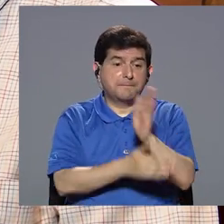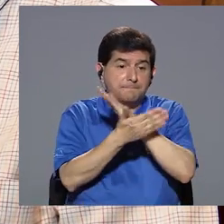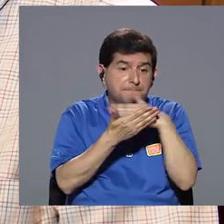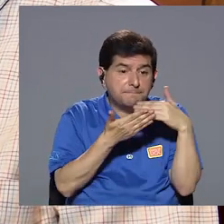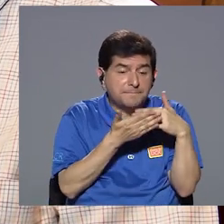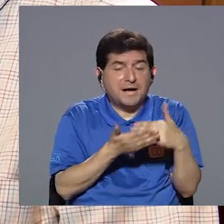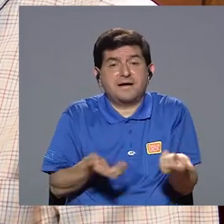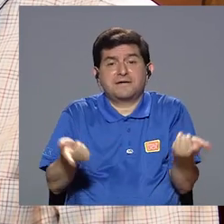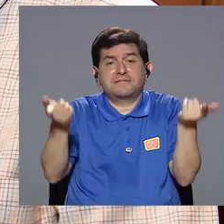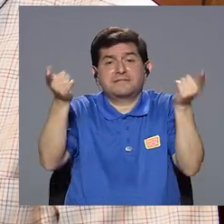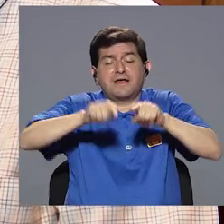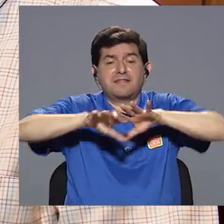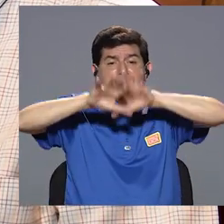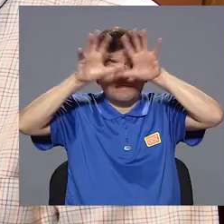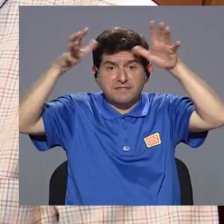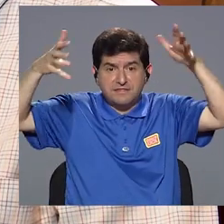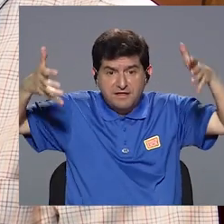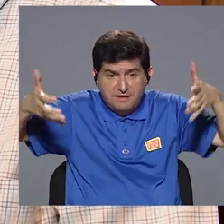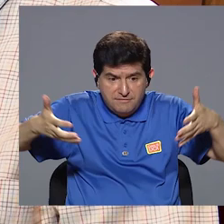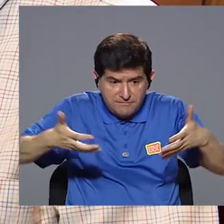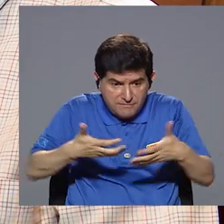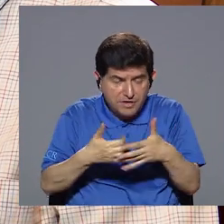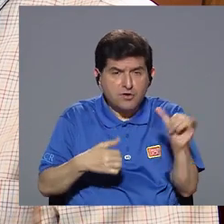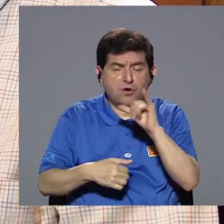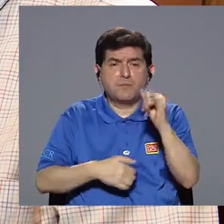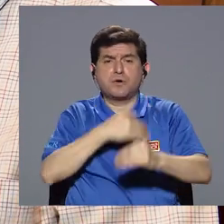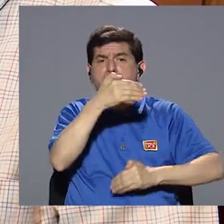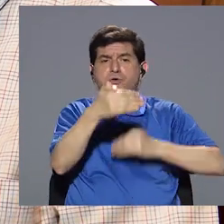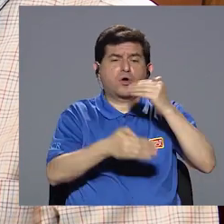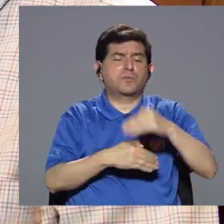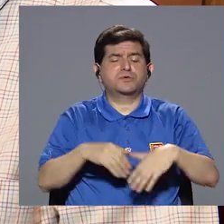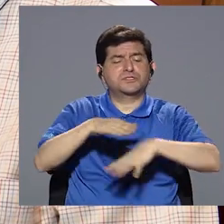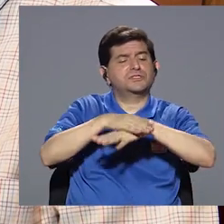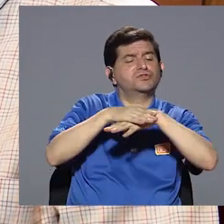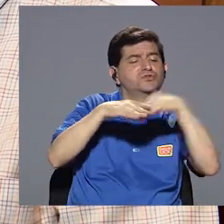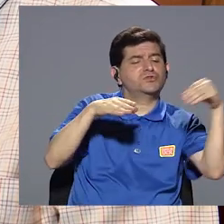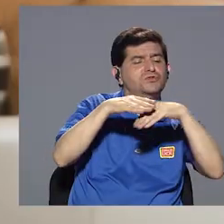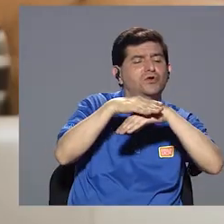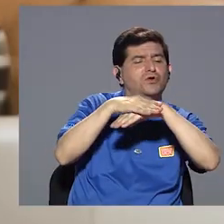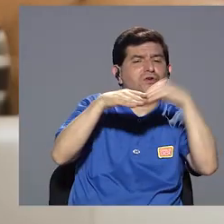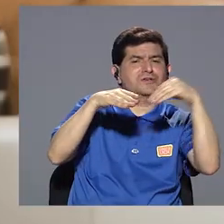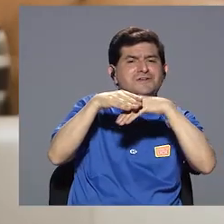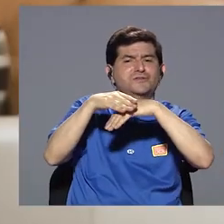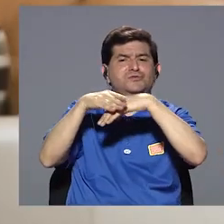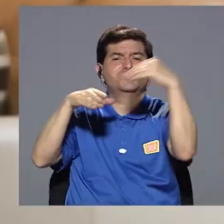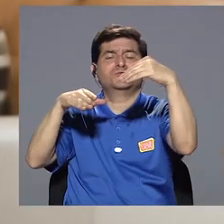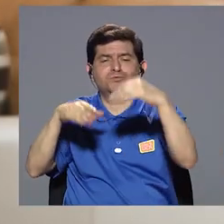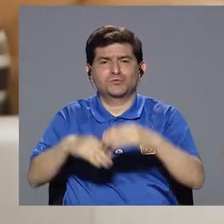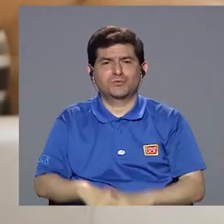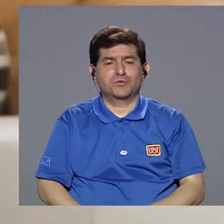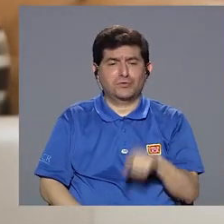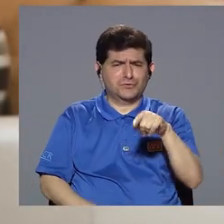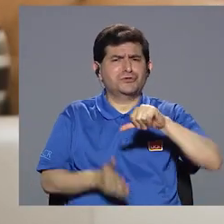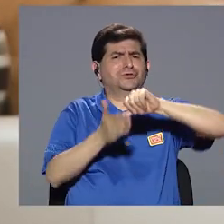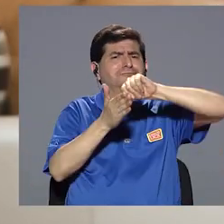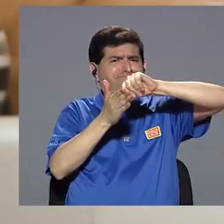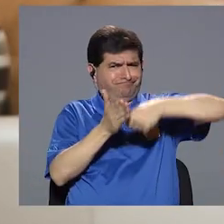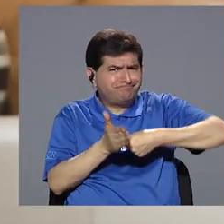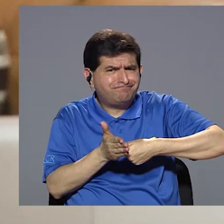como parte de un fenómeno global se ha dado también un proceso de exclusión bastante